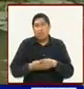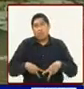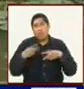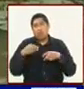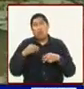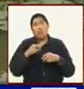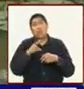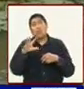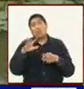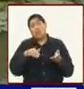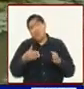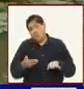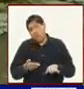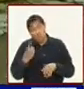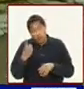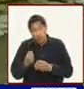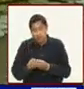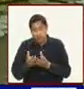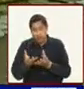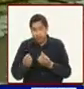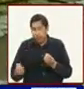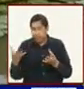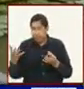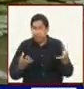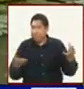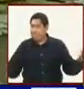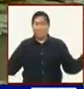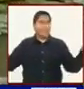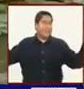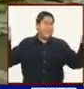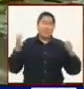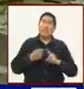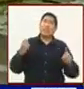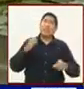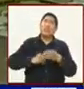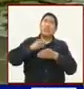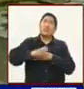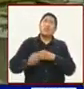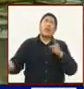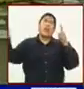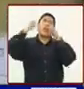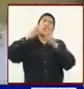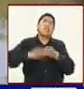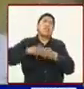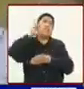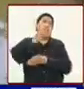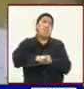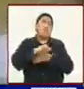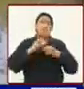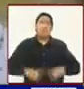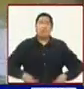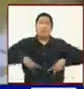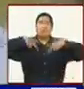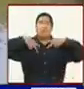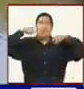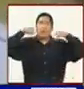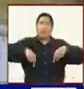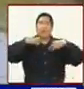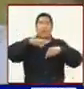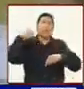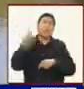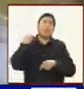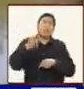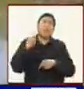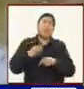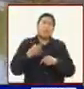con esa sola planta se han ido reproduciendo año tras año. Desde octubre hasta mayo es el ciclo de vida acá. Y